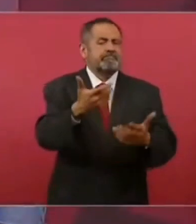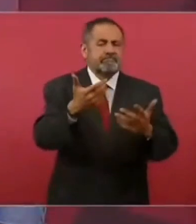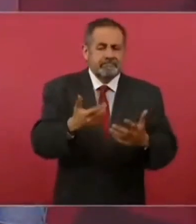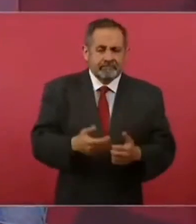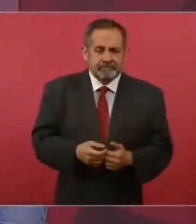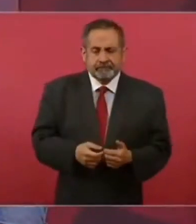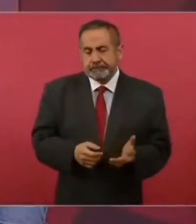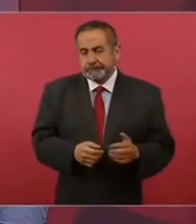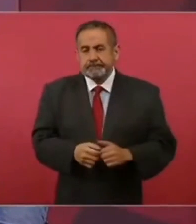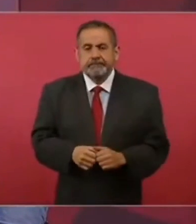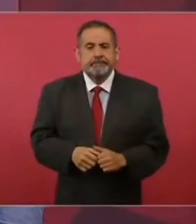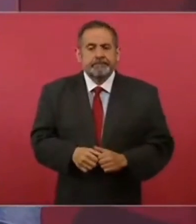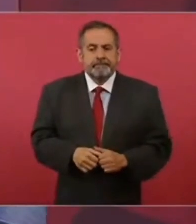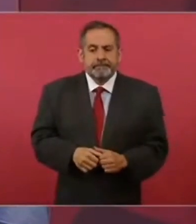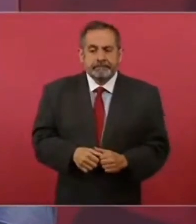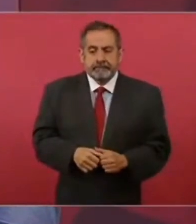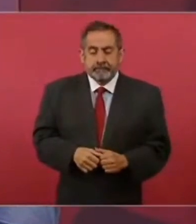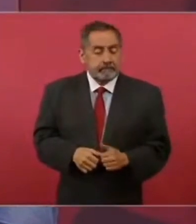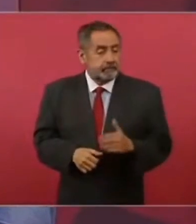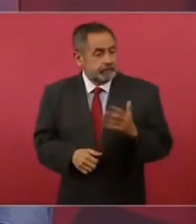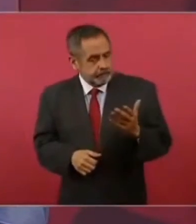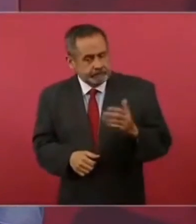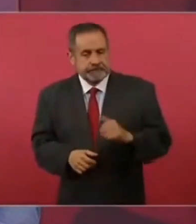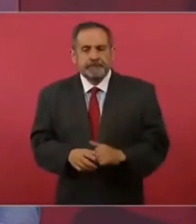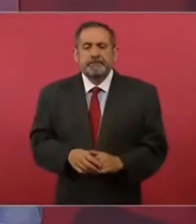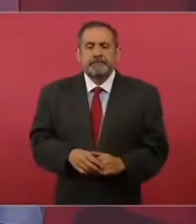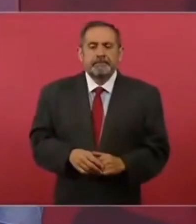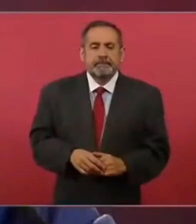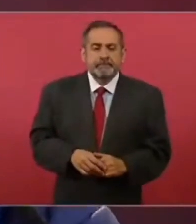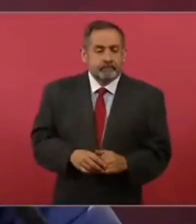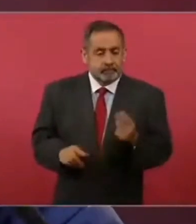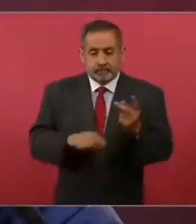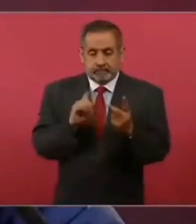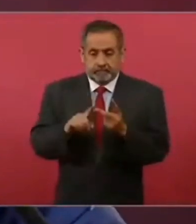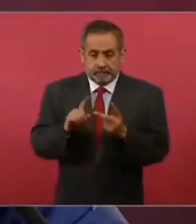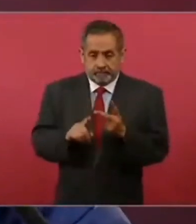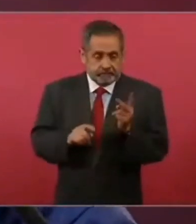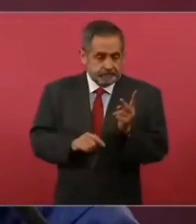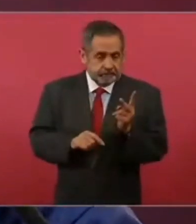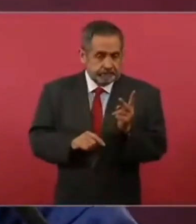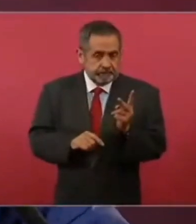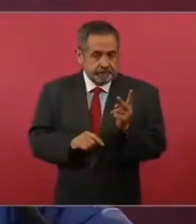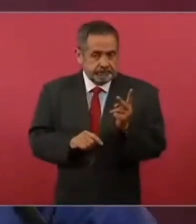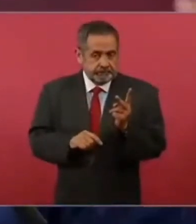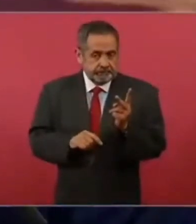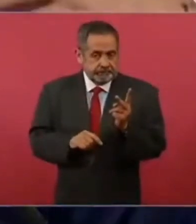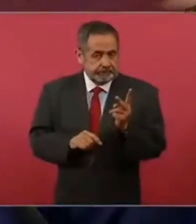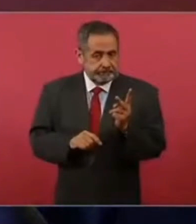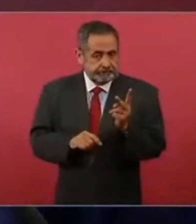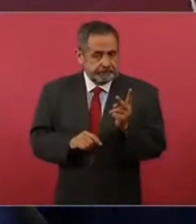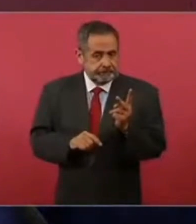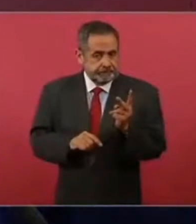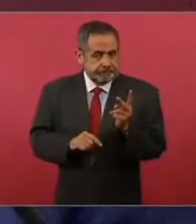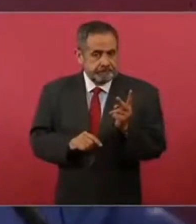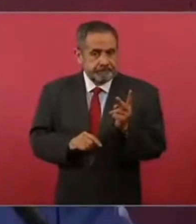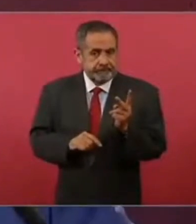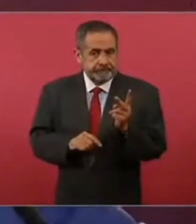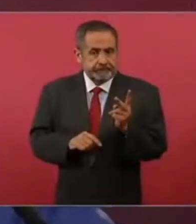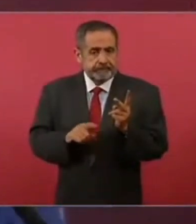bueno eso por un lado lo otro que cuando